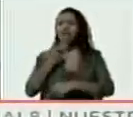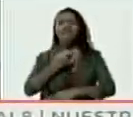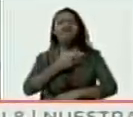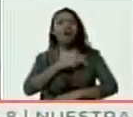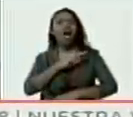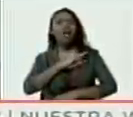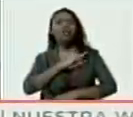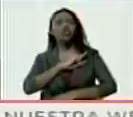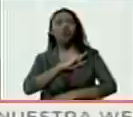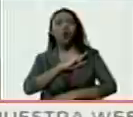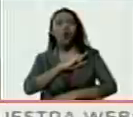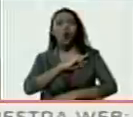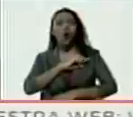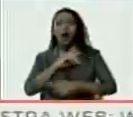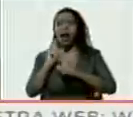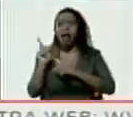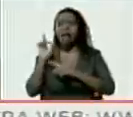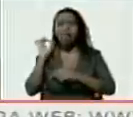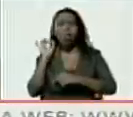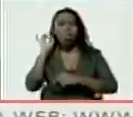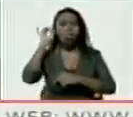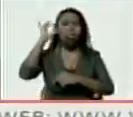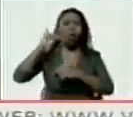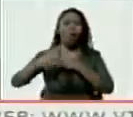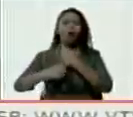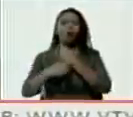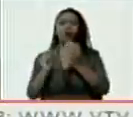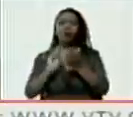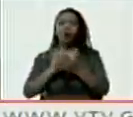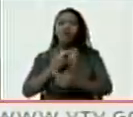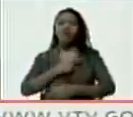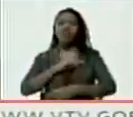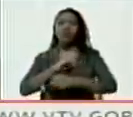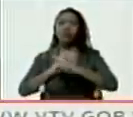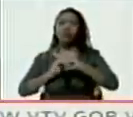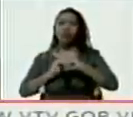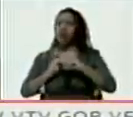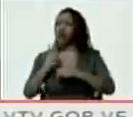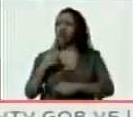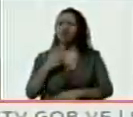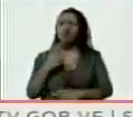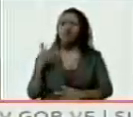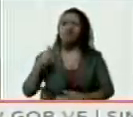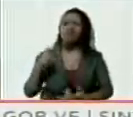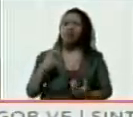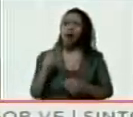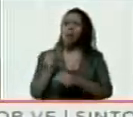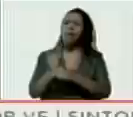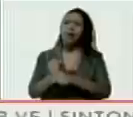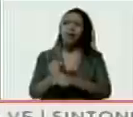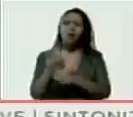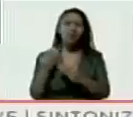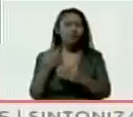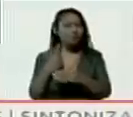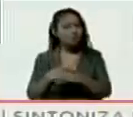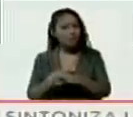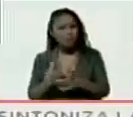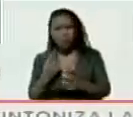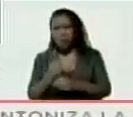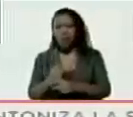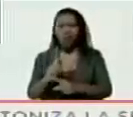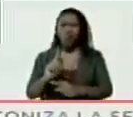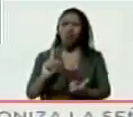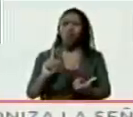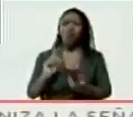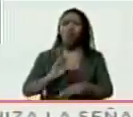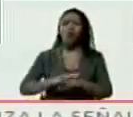Guaidó montó esa fotografía, montaron un falso positivo. No es necesario que esperemos tanto tiempo, y